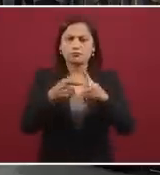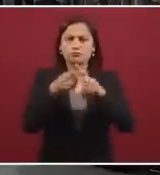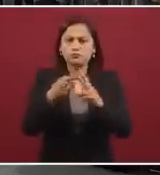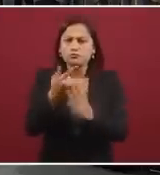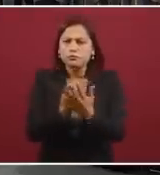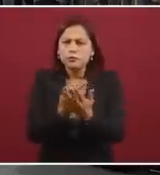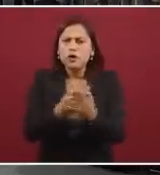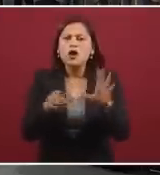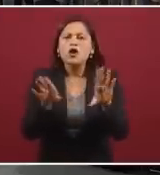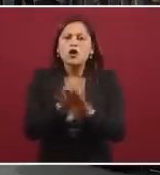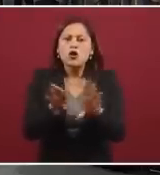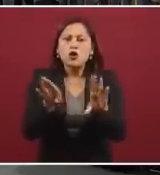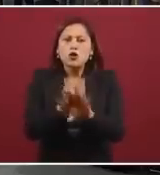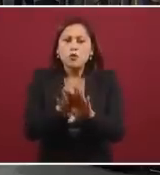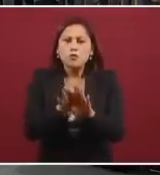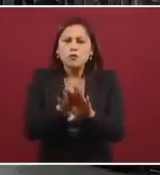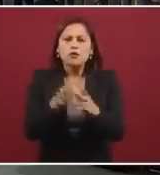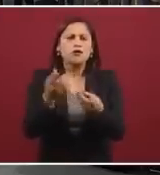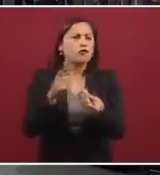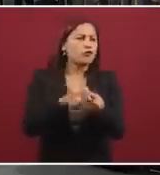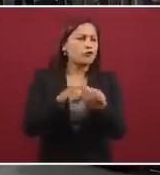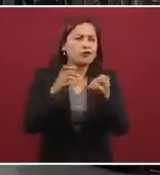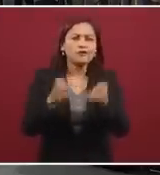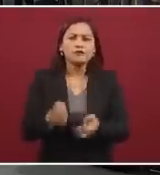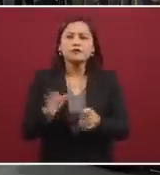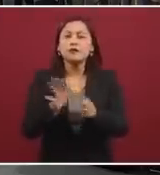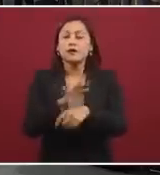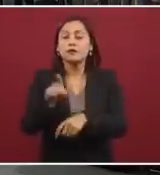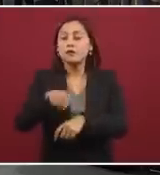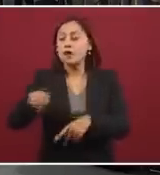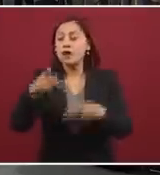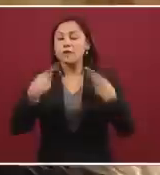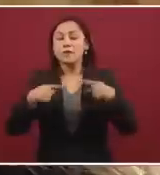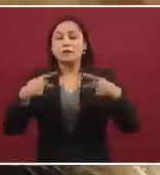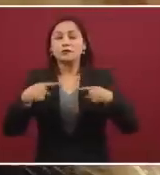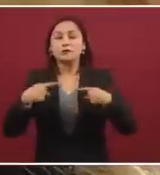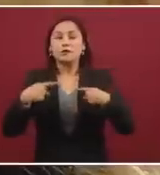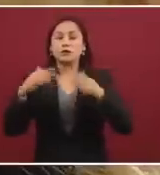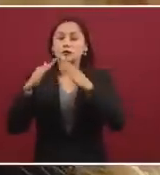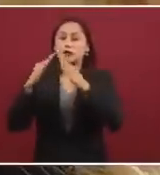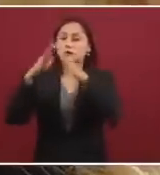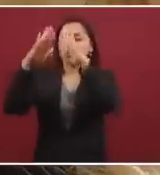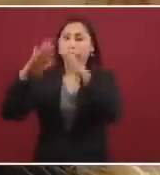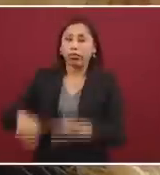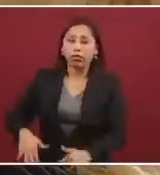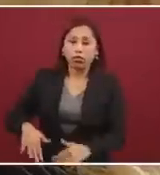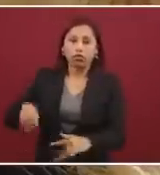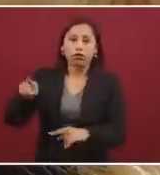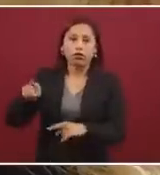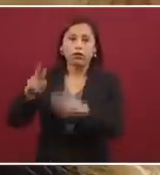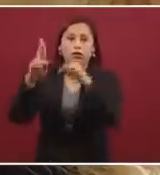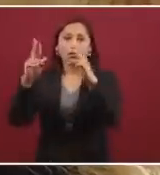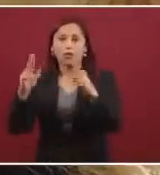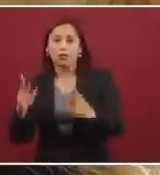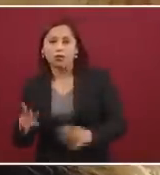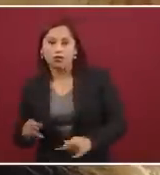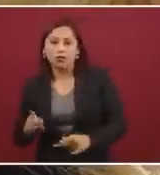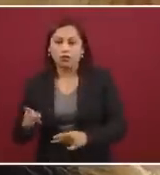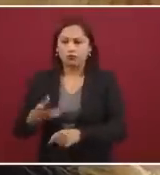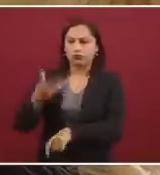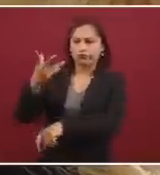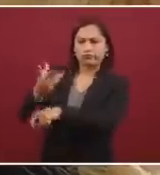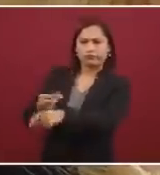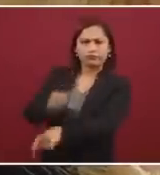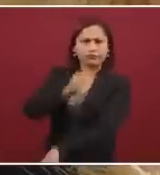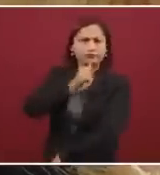que sufrió pérdidas de su patrimonio sus casas pues hasta este momento no han sido reconstruidas y muchos de ellos siguen